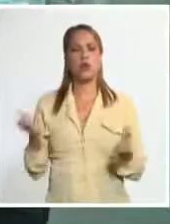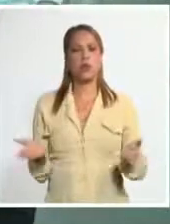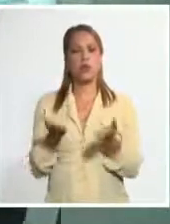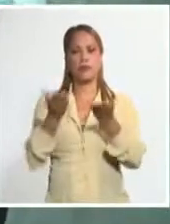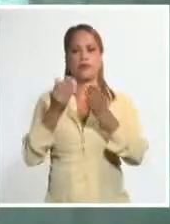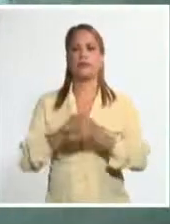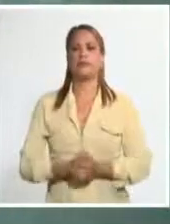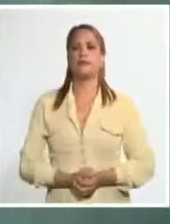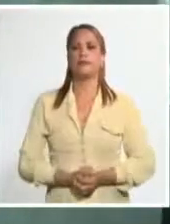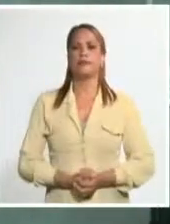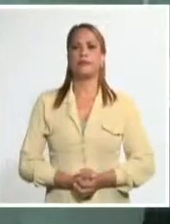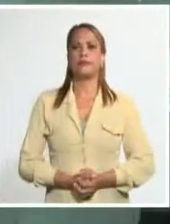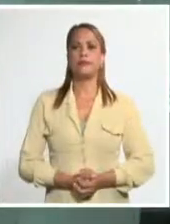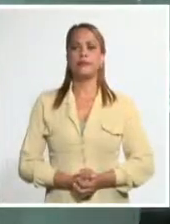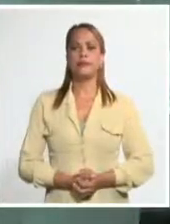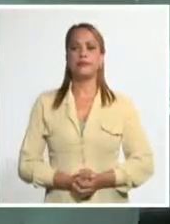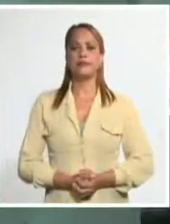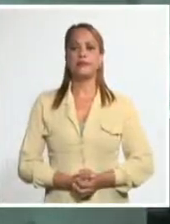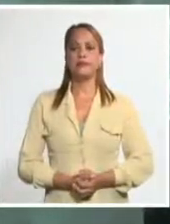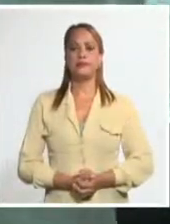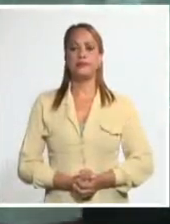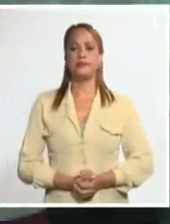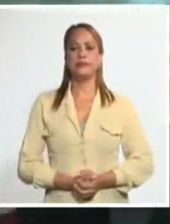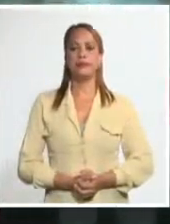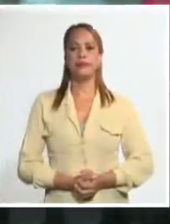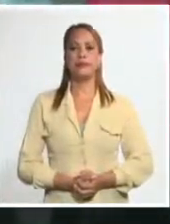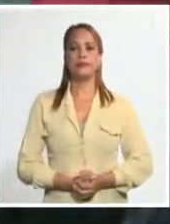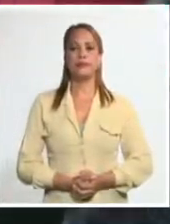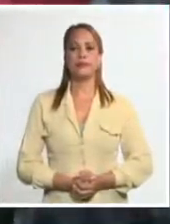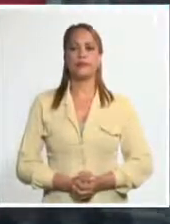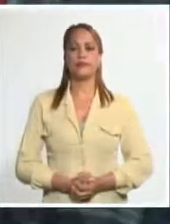Tony Pupo y Orestes Ríos, Sistema Informativo de la Televisión Cubana.